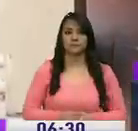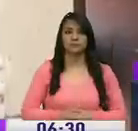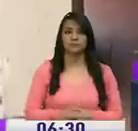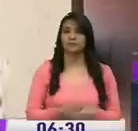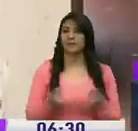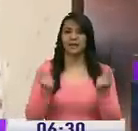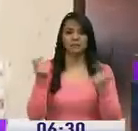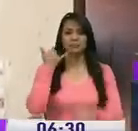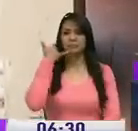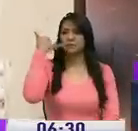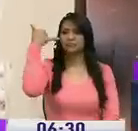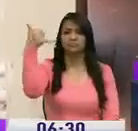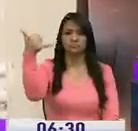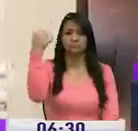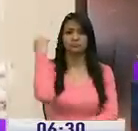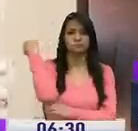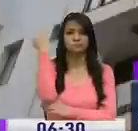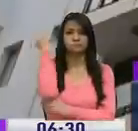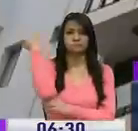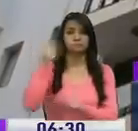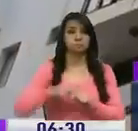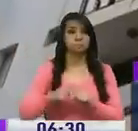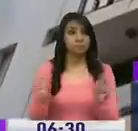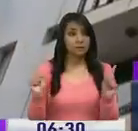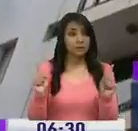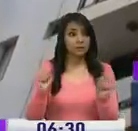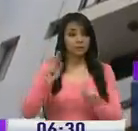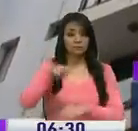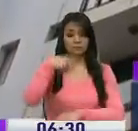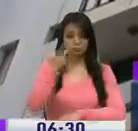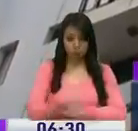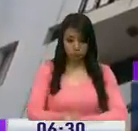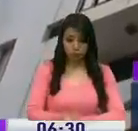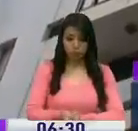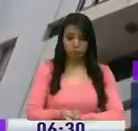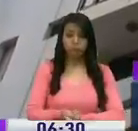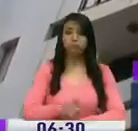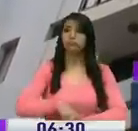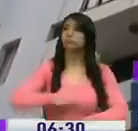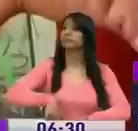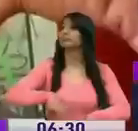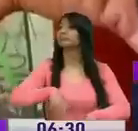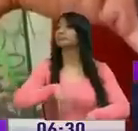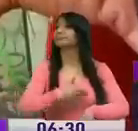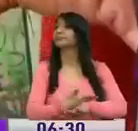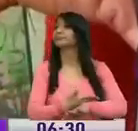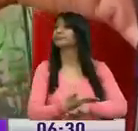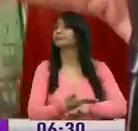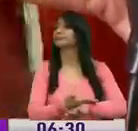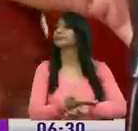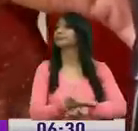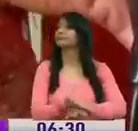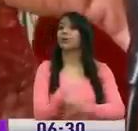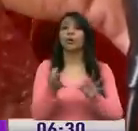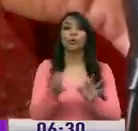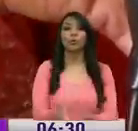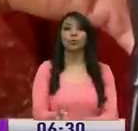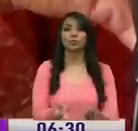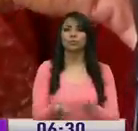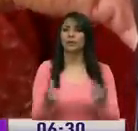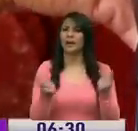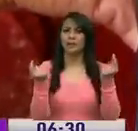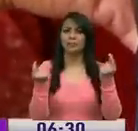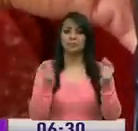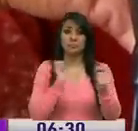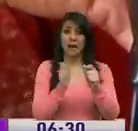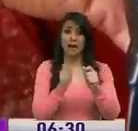a una unidad de auxilio pero lamentablemente esta tardó ya O sea ya como estaba cerrado era un cuarto cerrado rompimos una pared